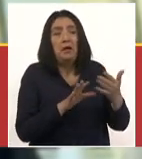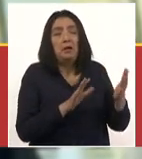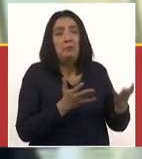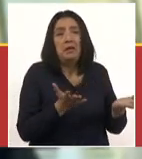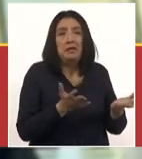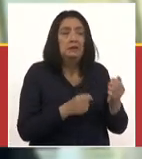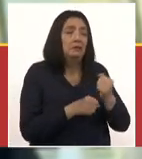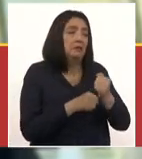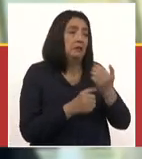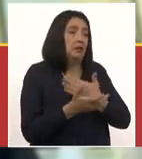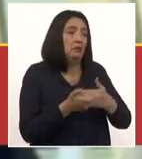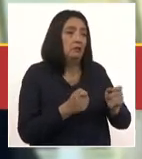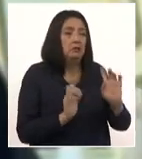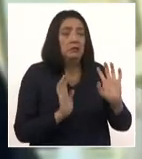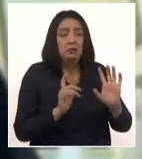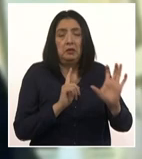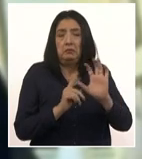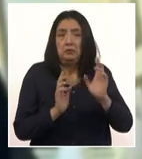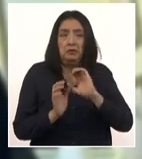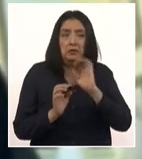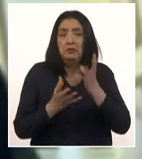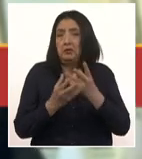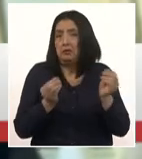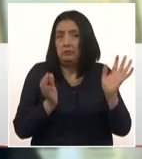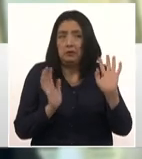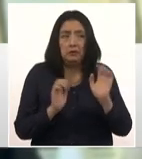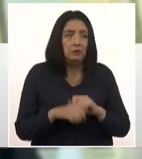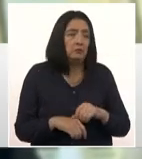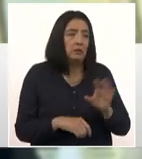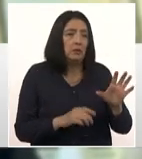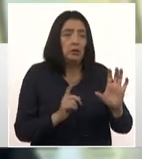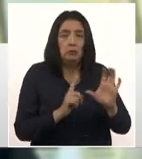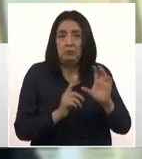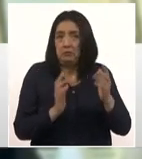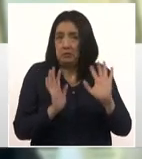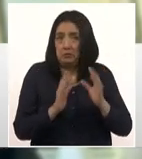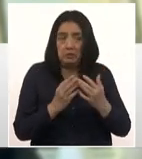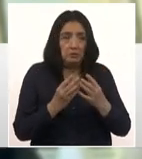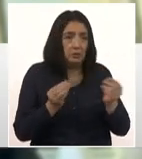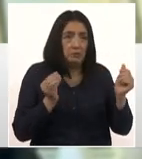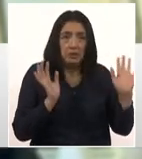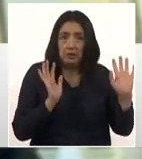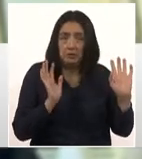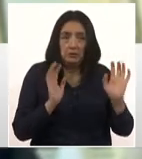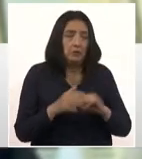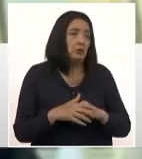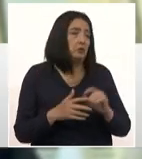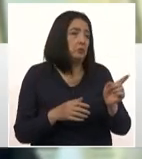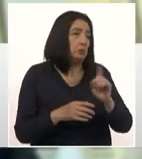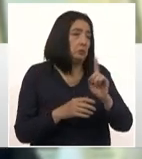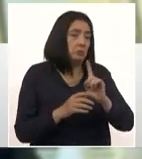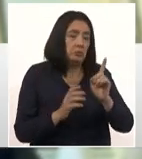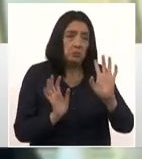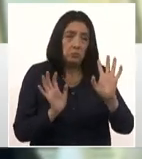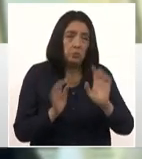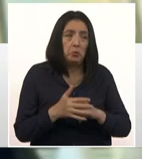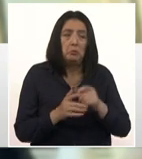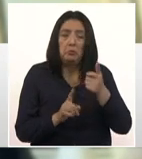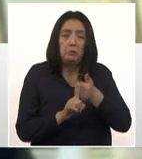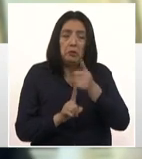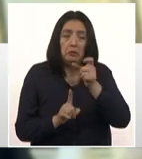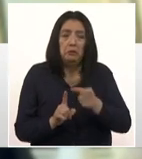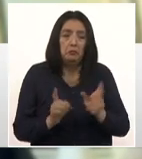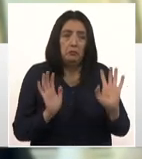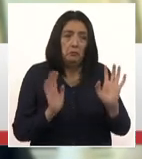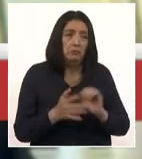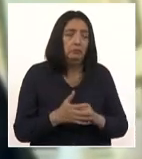es a la muerte civil del comunismo, que debe desaparecer el comunismo como doctrina, no como persona.